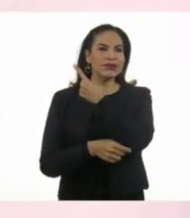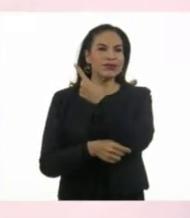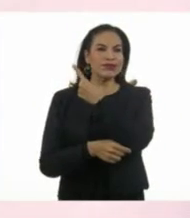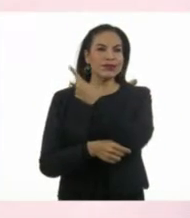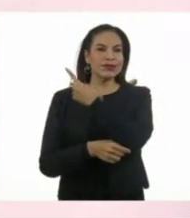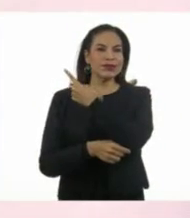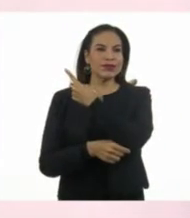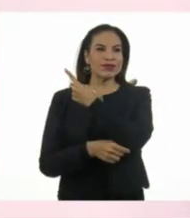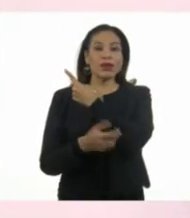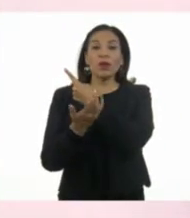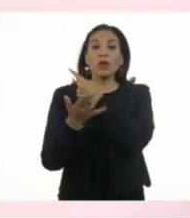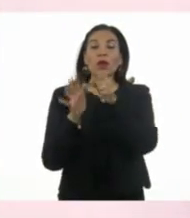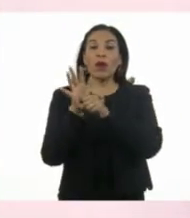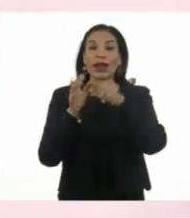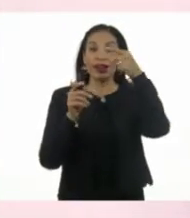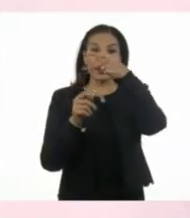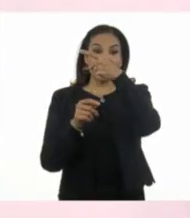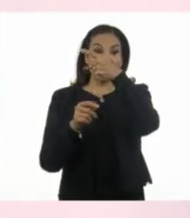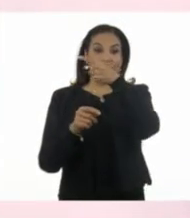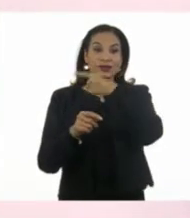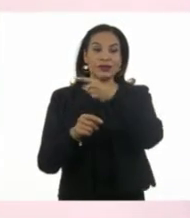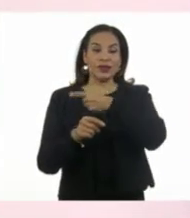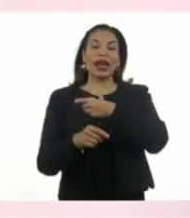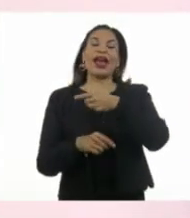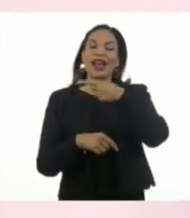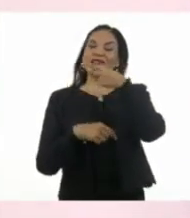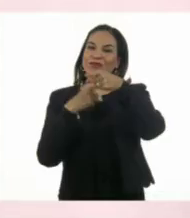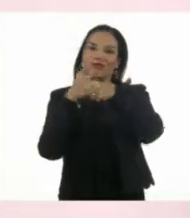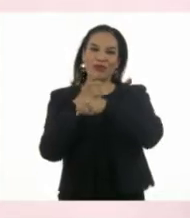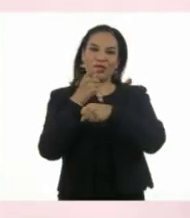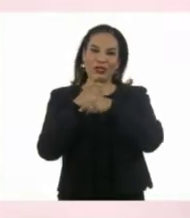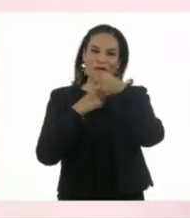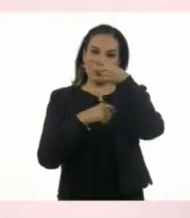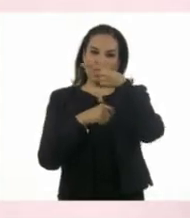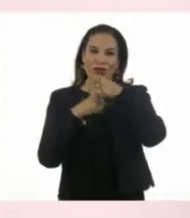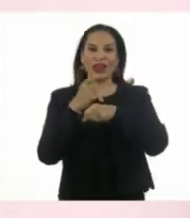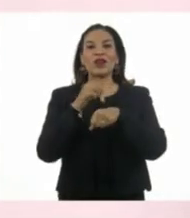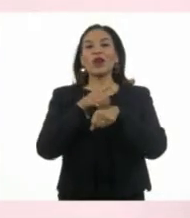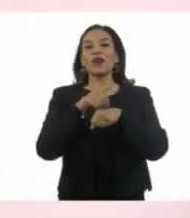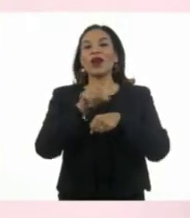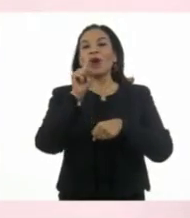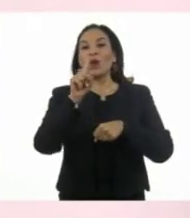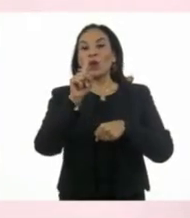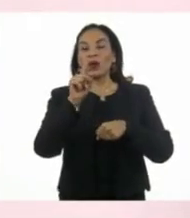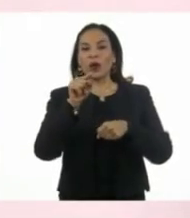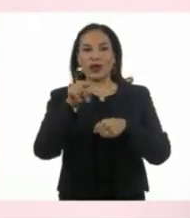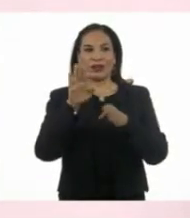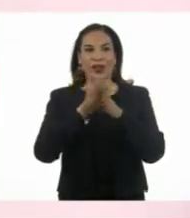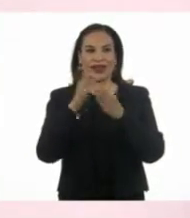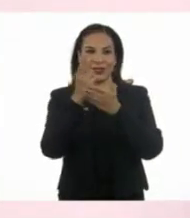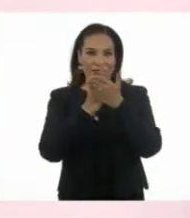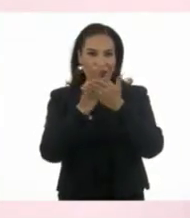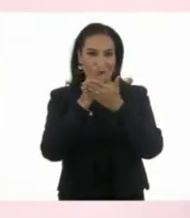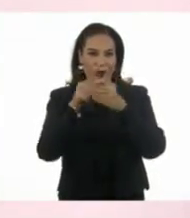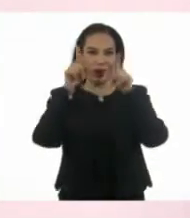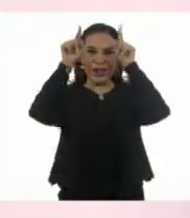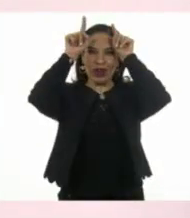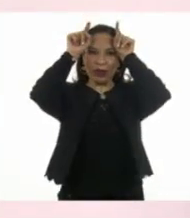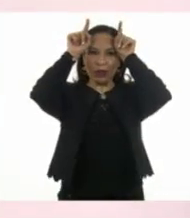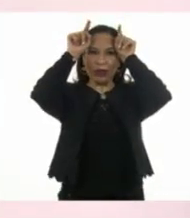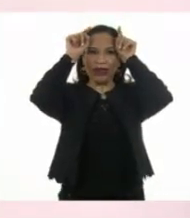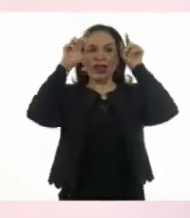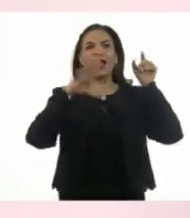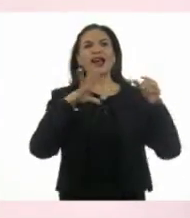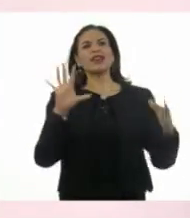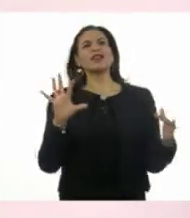aquí, acá. Ah, el primero. El primero. Muy bien. La número 1 es el dibujo de la hormiga. Y lo vamos